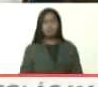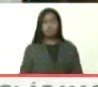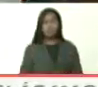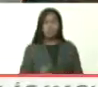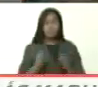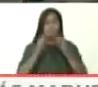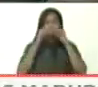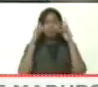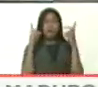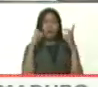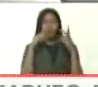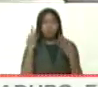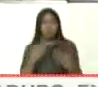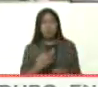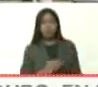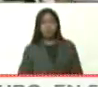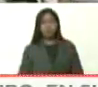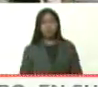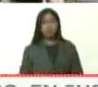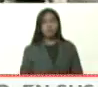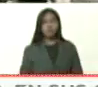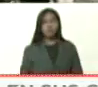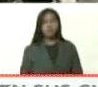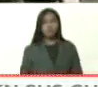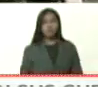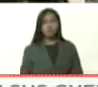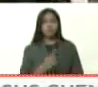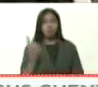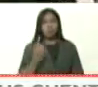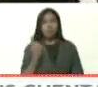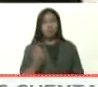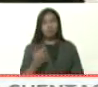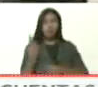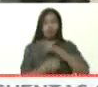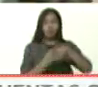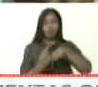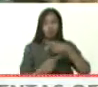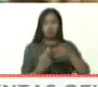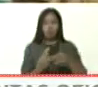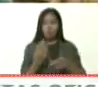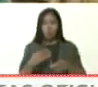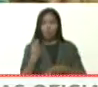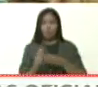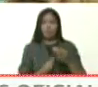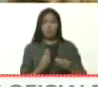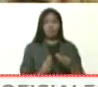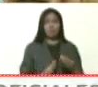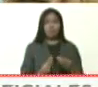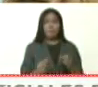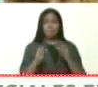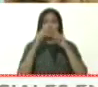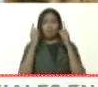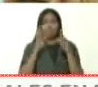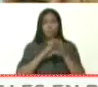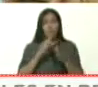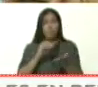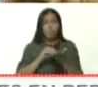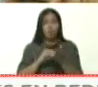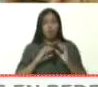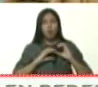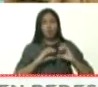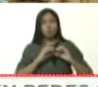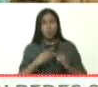Milagros, milagros. Solo una revolución es capaz de hacer milagros, porque pone el corazón,